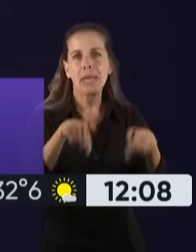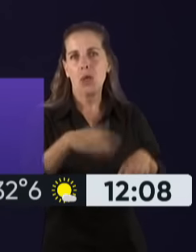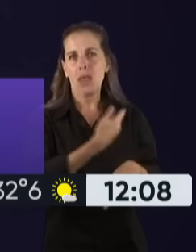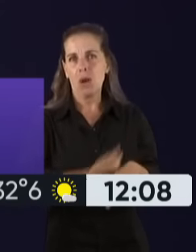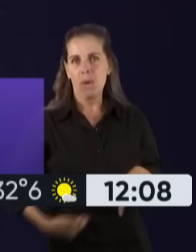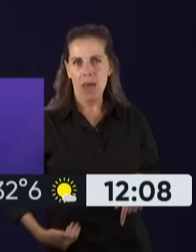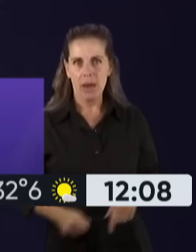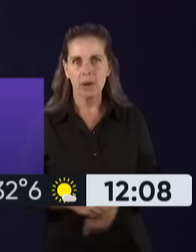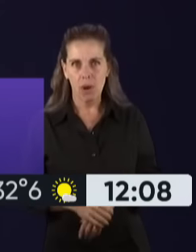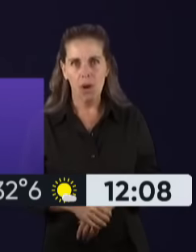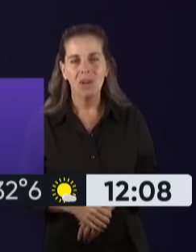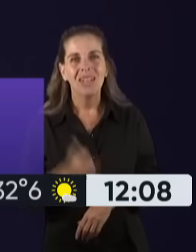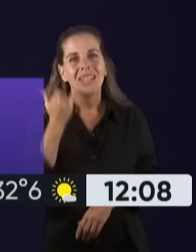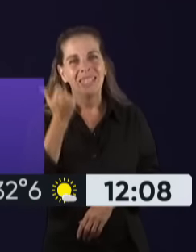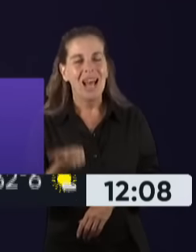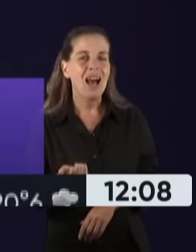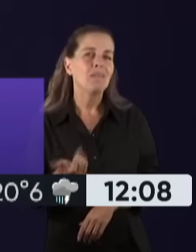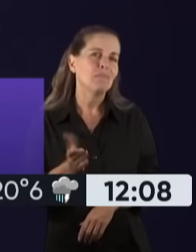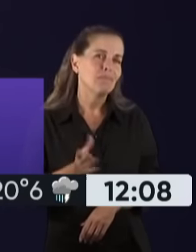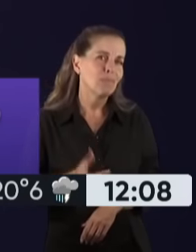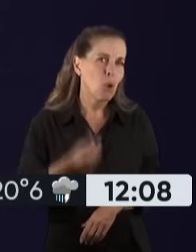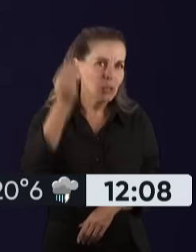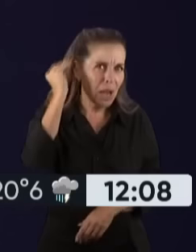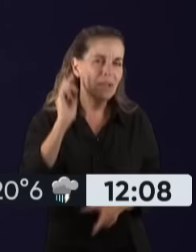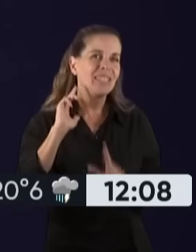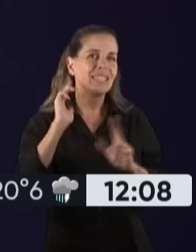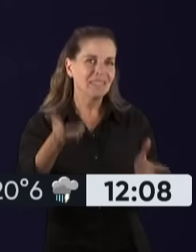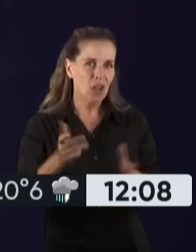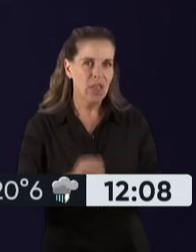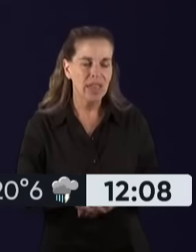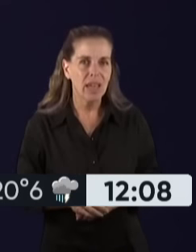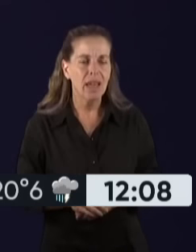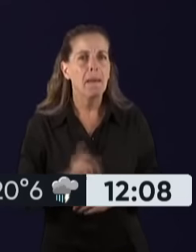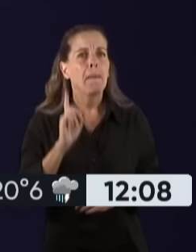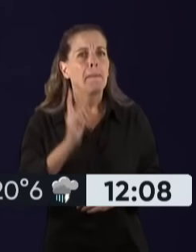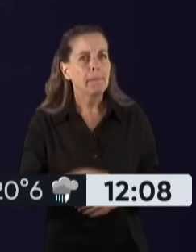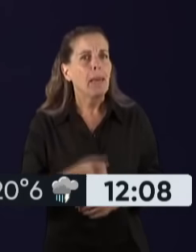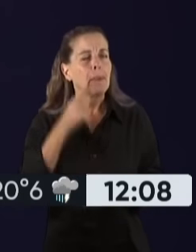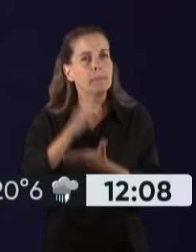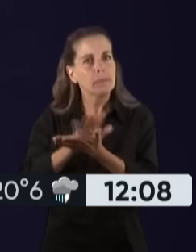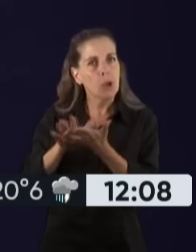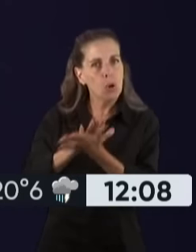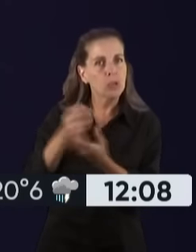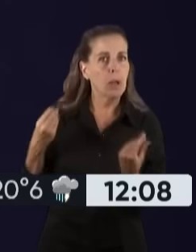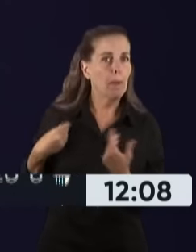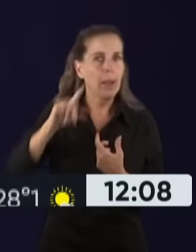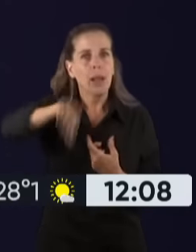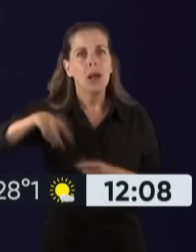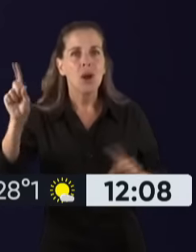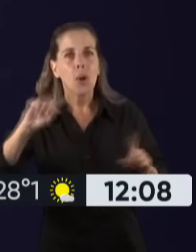atravesando ya lo he dicho infinidad de veces además evitamos una hiper una